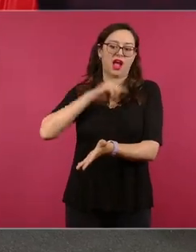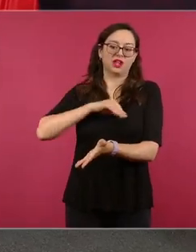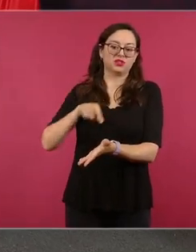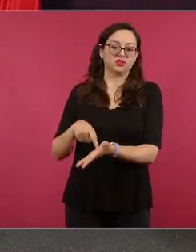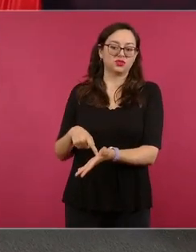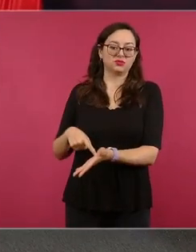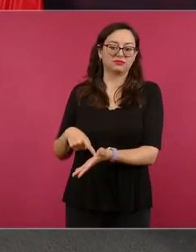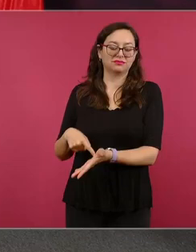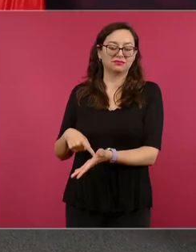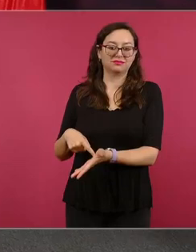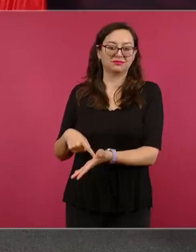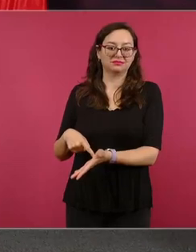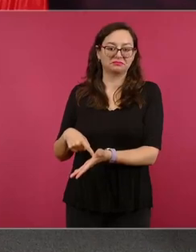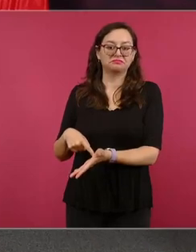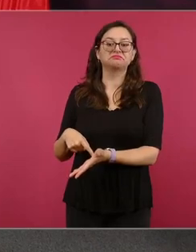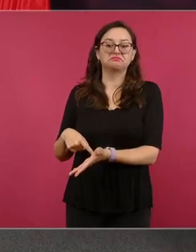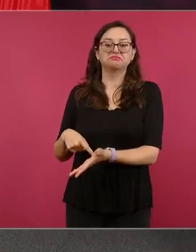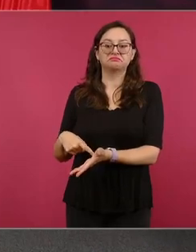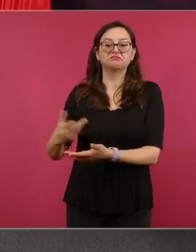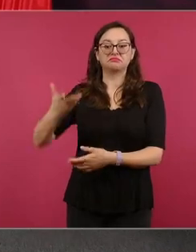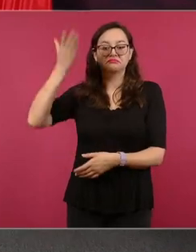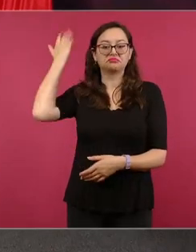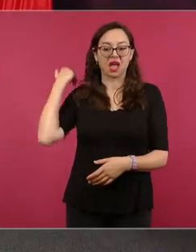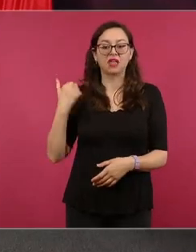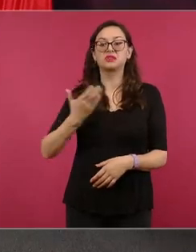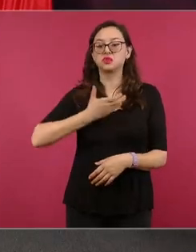Eso lo usaban.